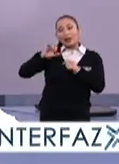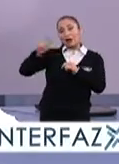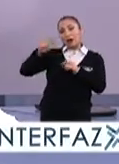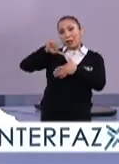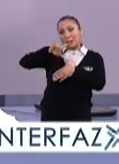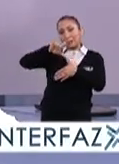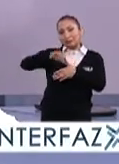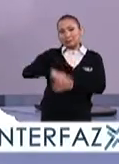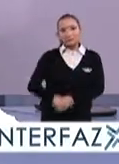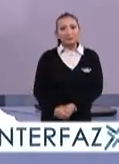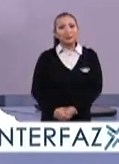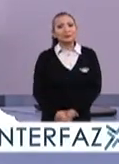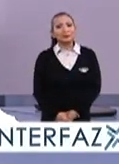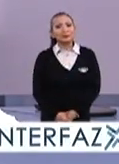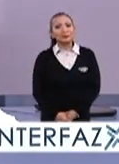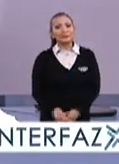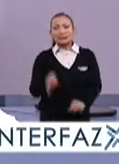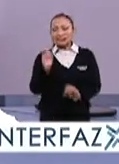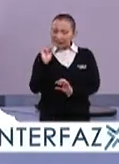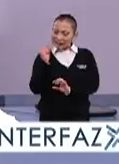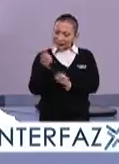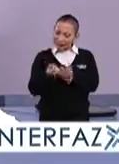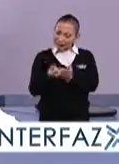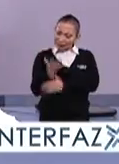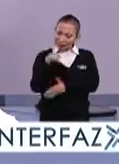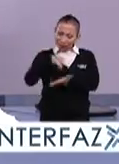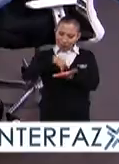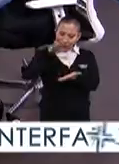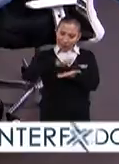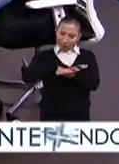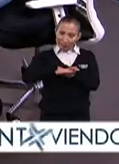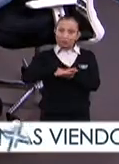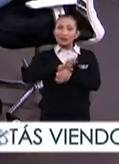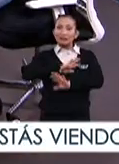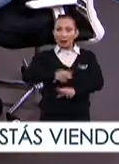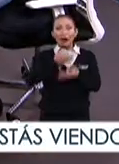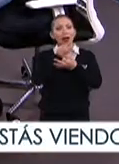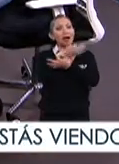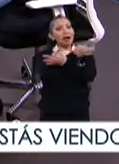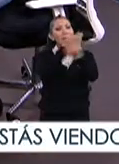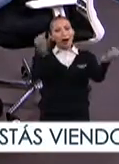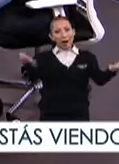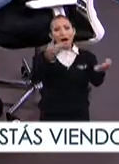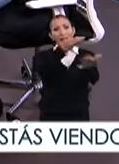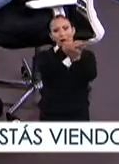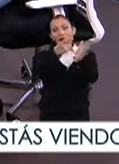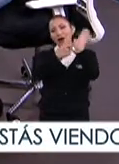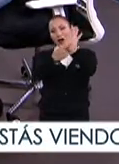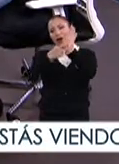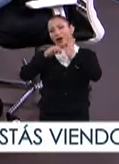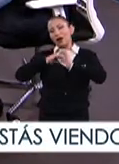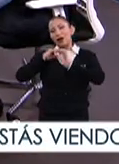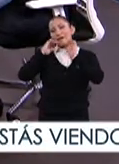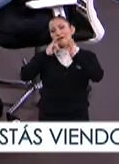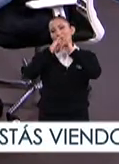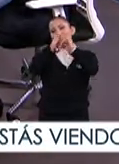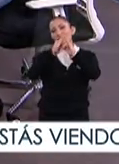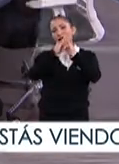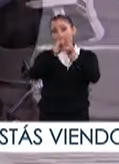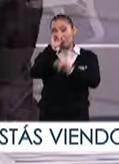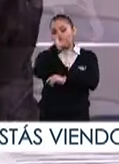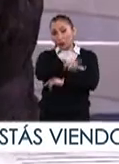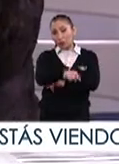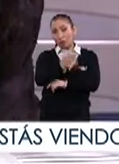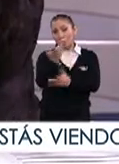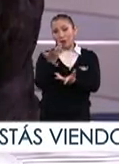en América Latina. Recién salido de la imprenta. Recién salido de la imprenta, se está ya difundiendo, empezando a presentar en varias ferias.